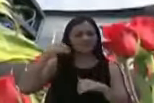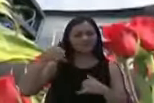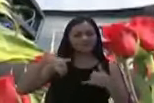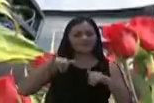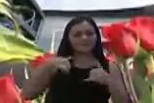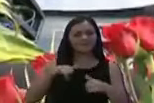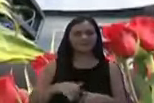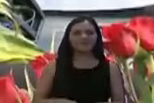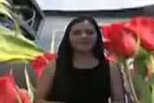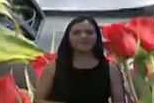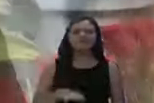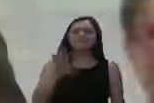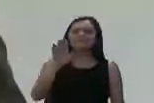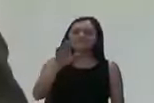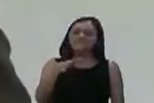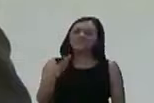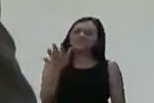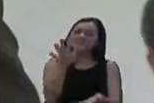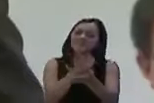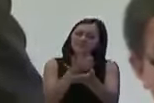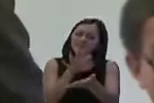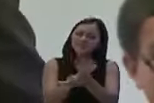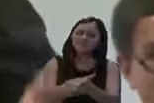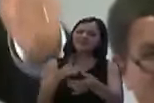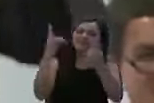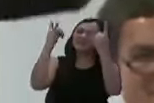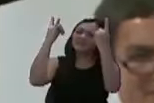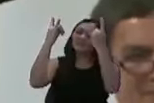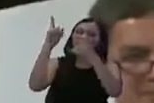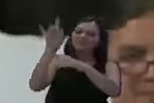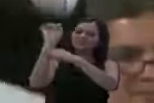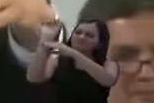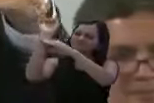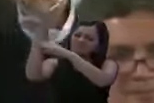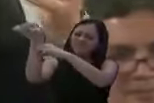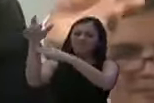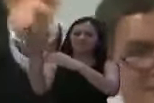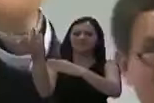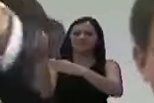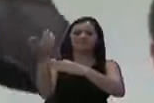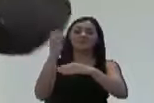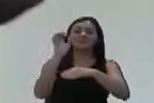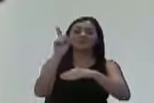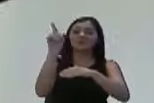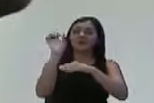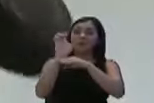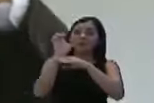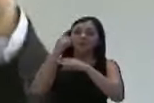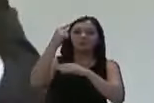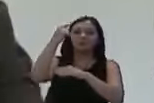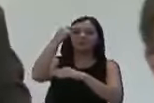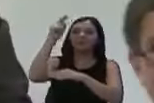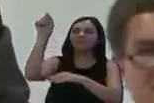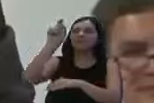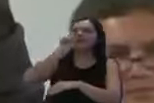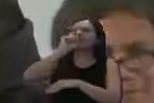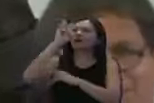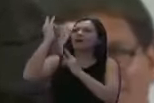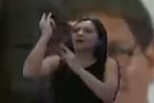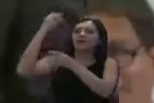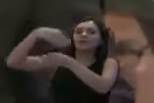ec no le paren bola La burguesía esta gente cree que la patria empieza y termina en el barrio de Lu donde